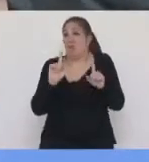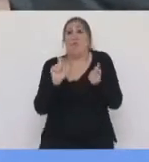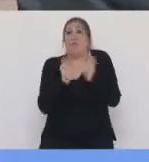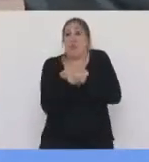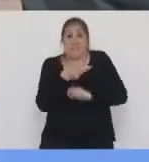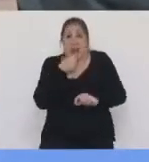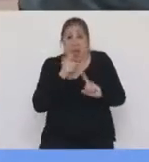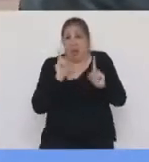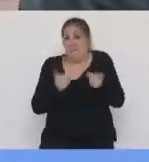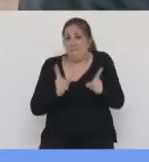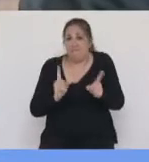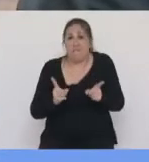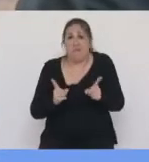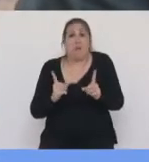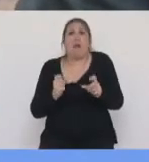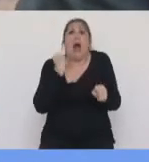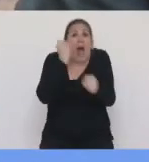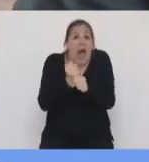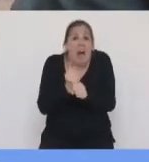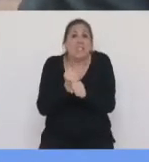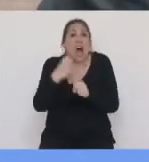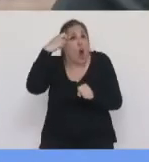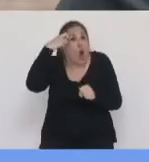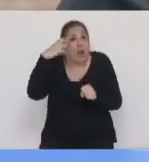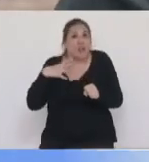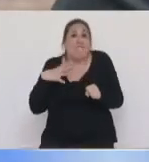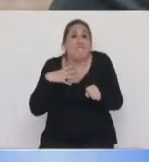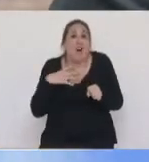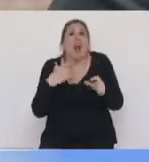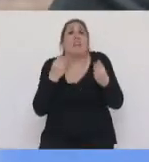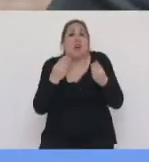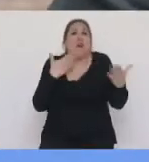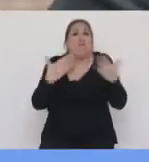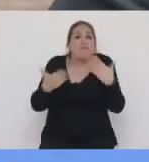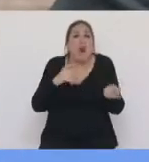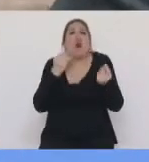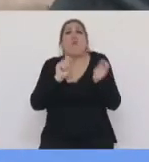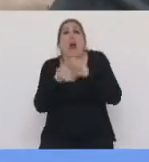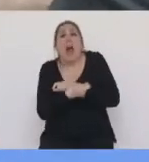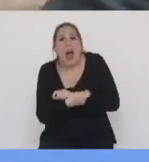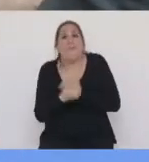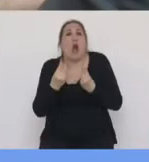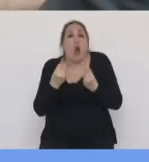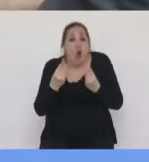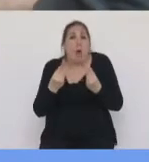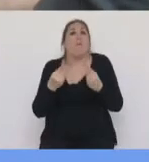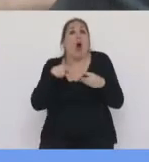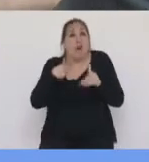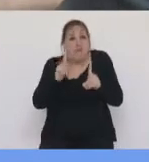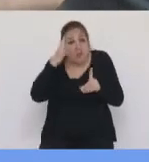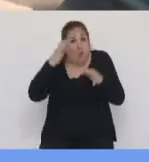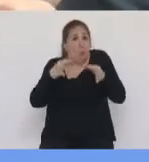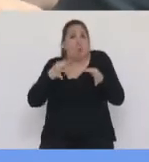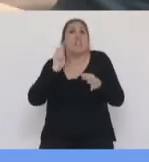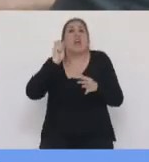hasta tanto no se discuta en el congreso y la transferencia de competencias sobre tribunales esa justicia se